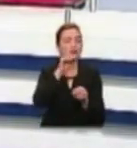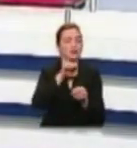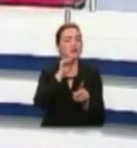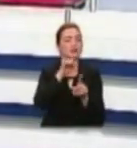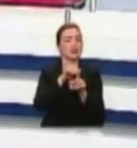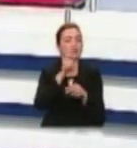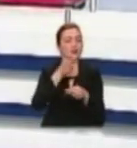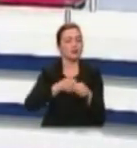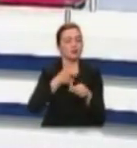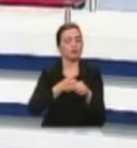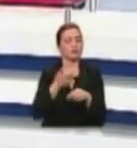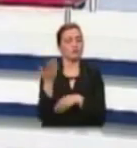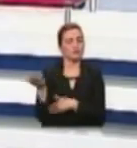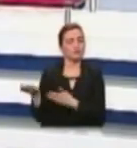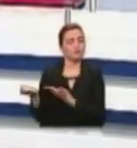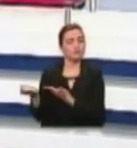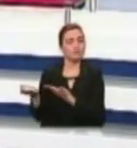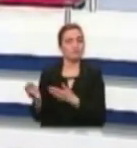el